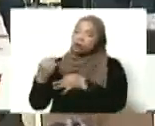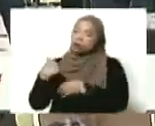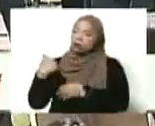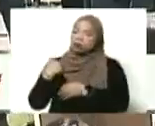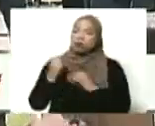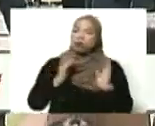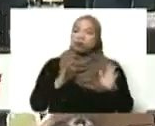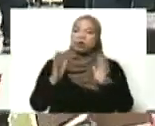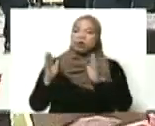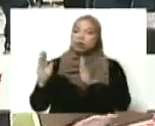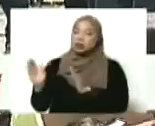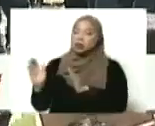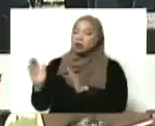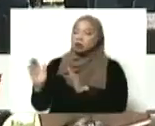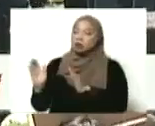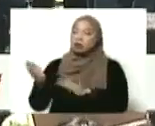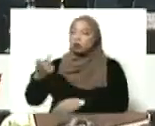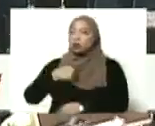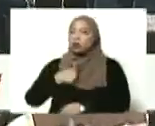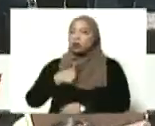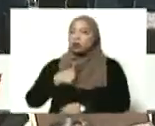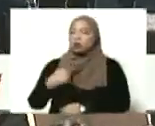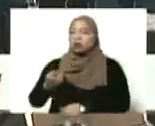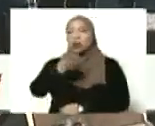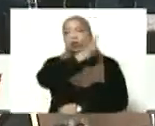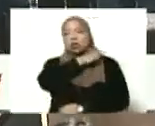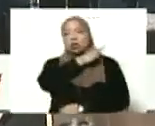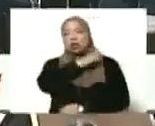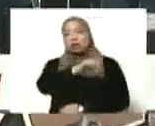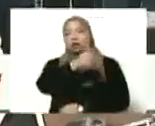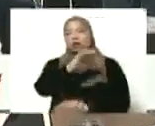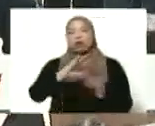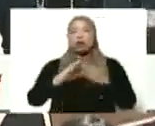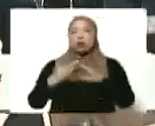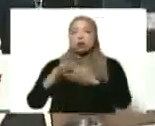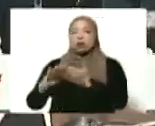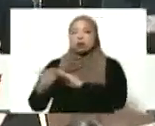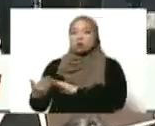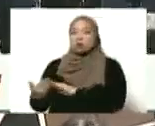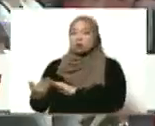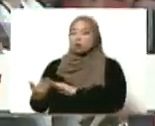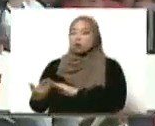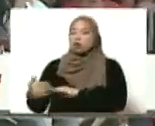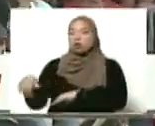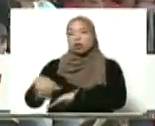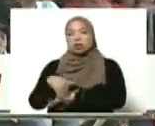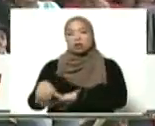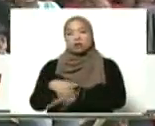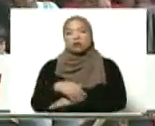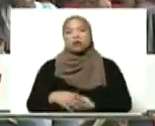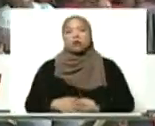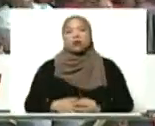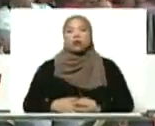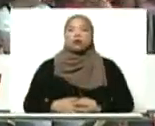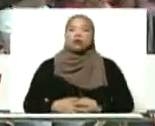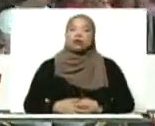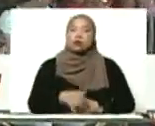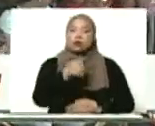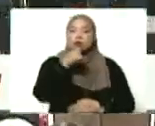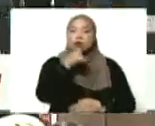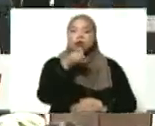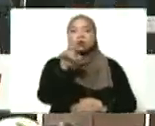organizando. Yo, jefe de comunidad, senté al jefe de calle, de la calle